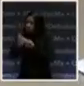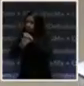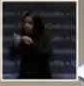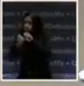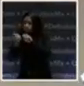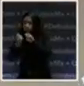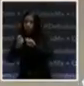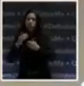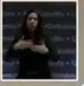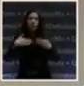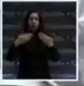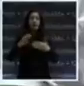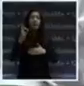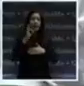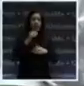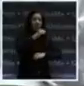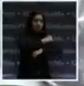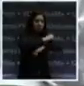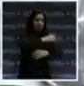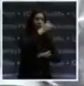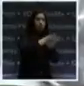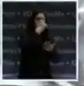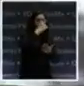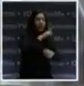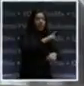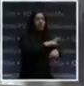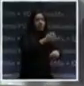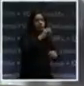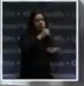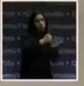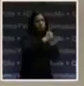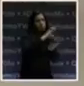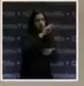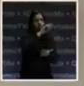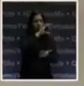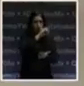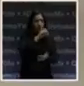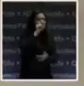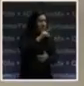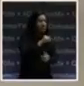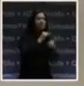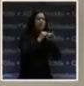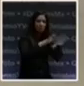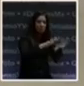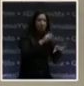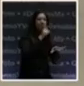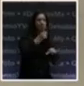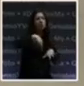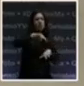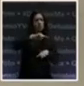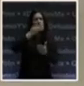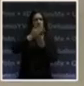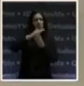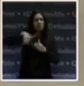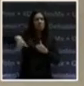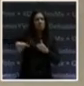para que tanto en la delegación como en centro cívico podamos tener la misma información y el expediente electrónico que deben de tener. ¿Cómo es